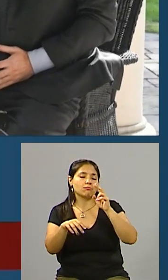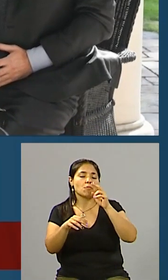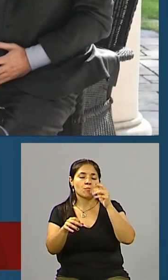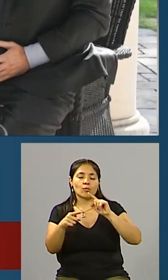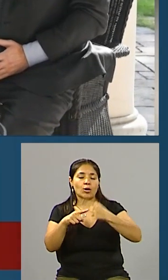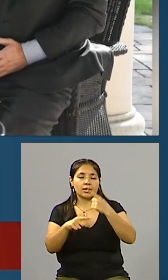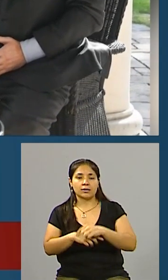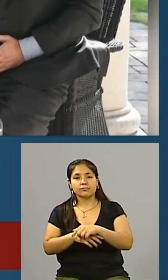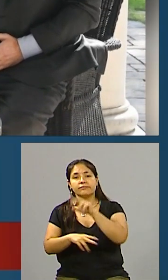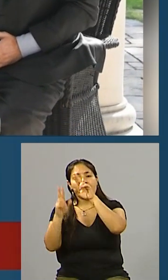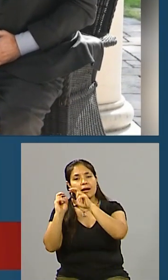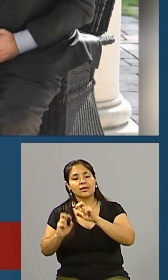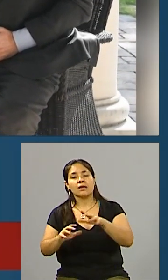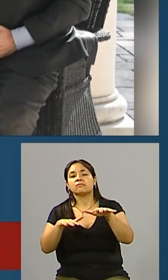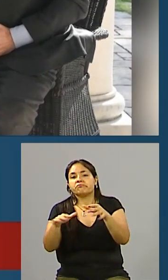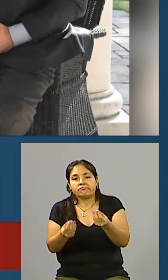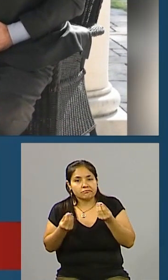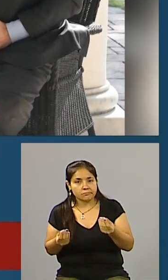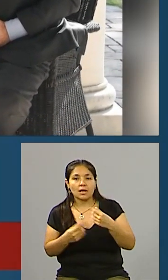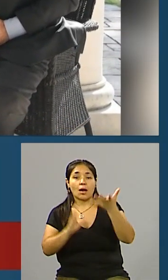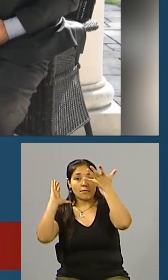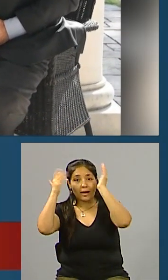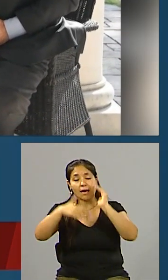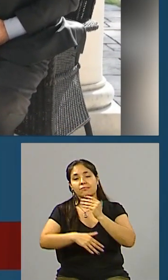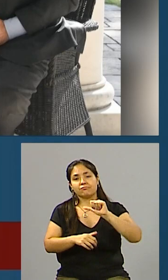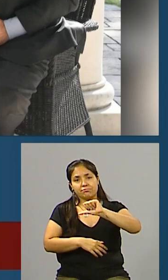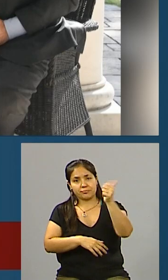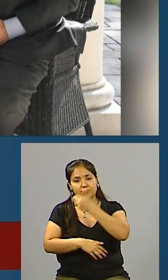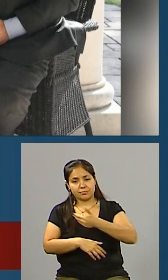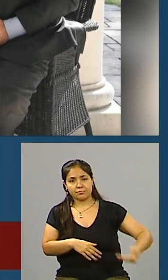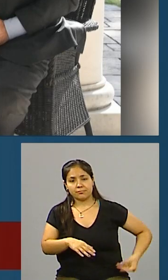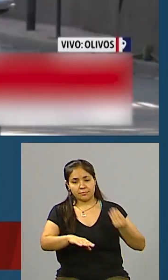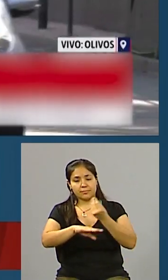Javier Milei, presidente electo, y ya pensar en él como, por supuesto,